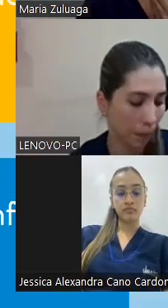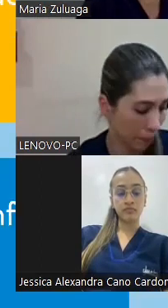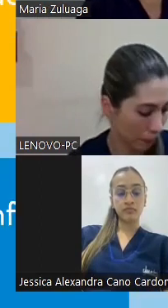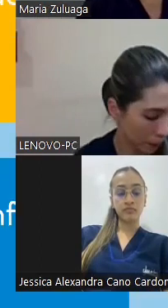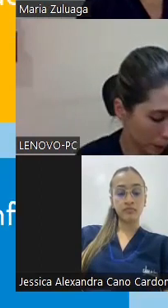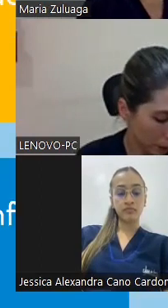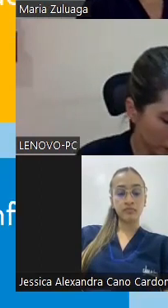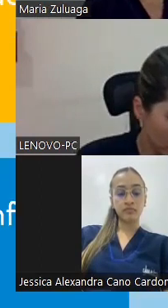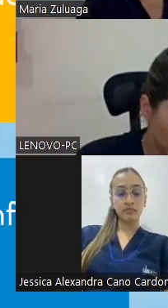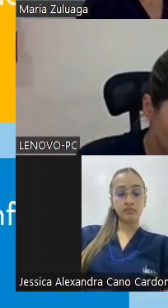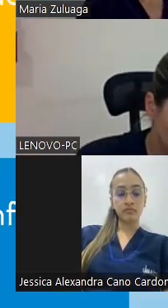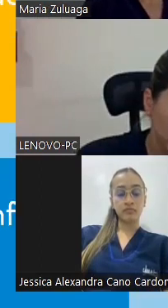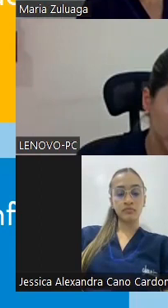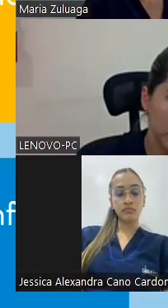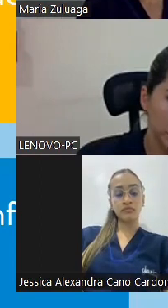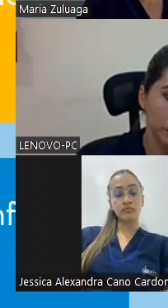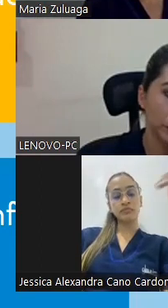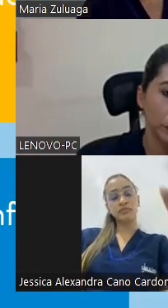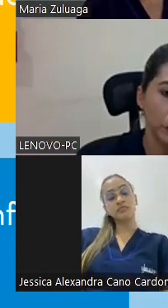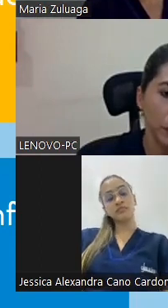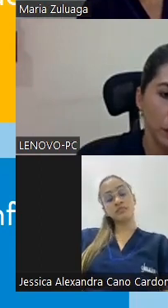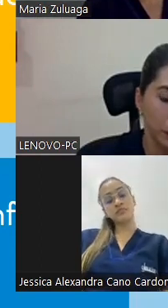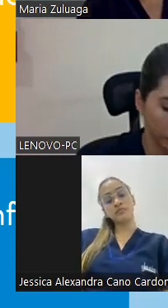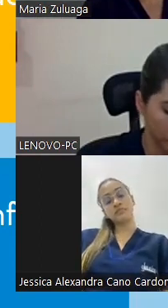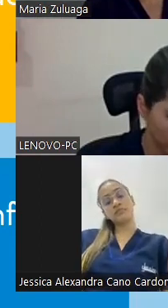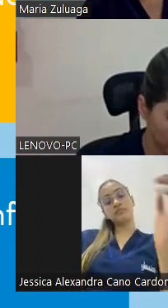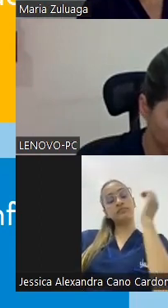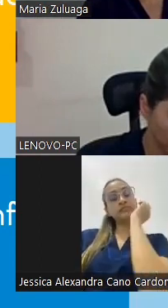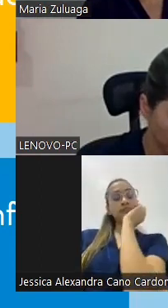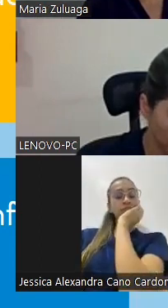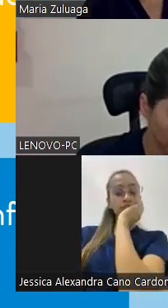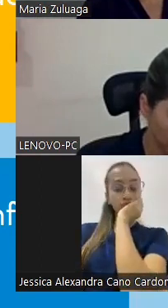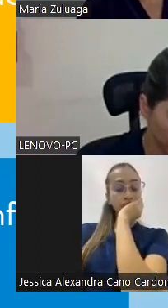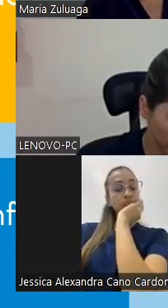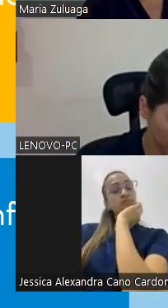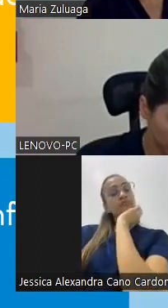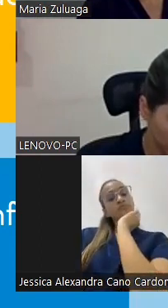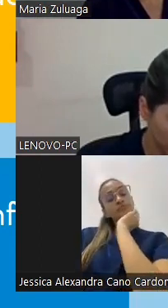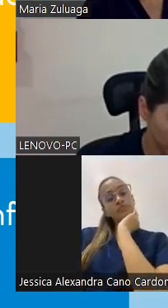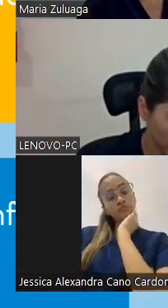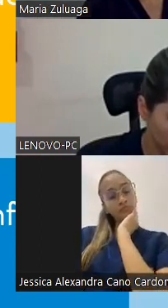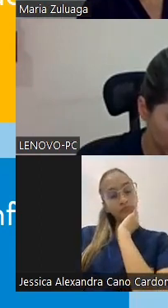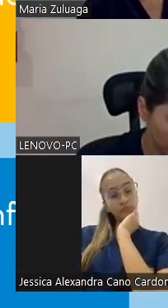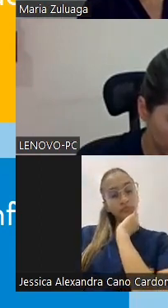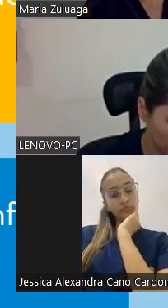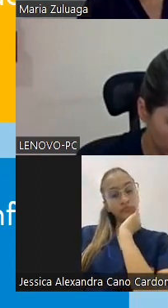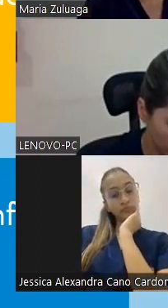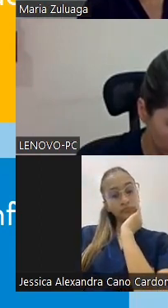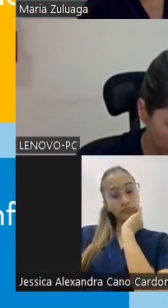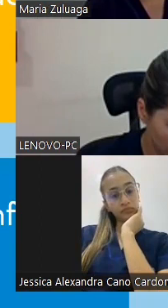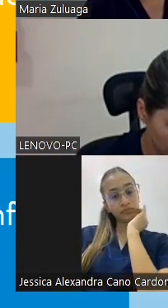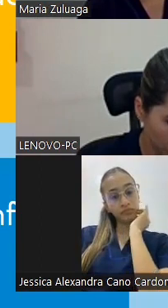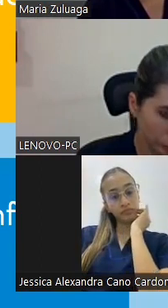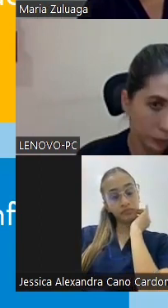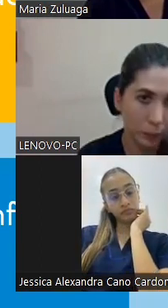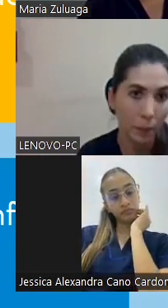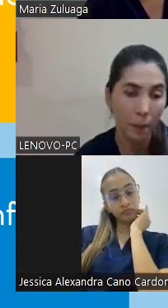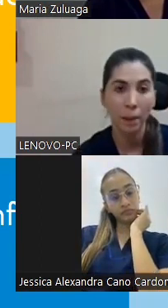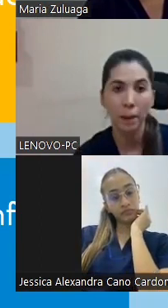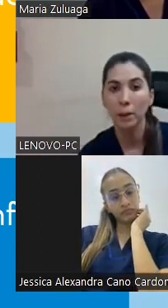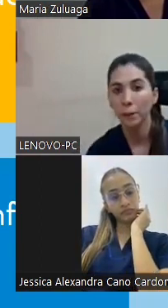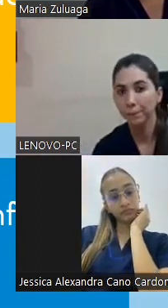a los principios operacionales, encontramos pues que el conocimiento pues es del campo científico y este debe realizarse por